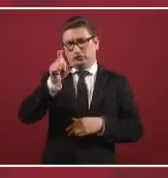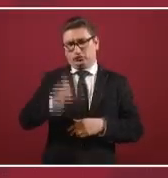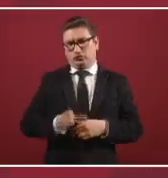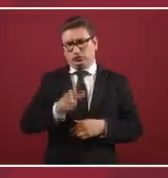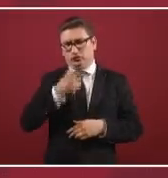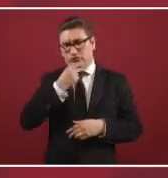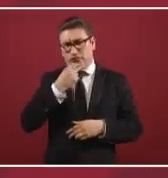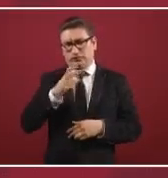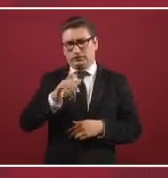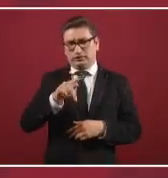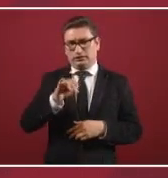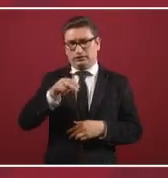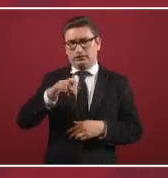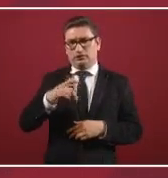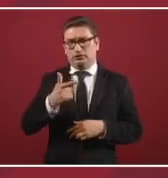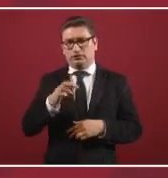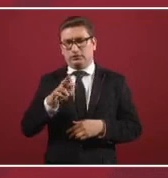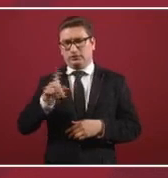Catarino Garza,